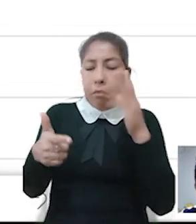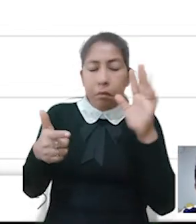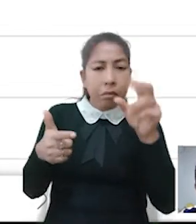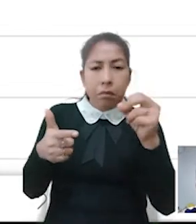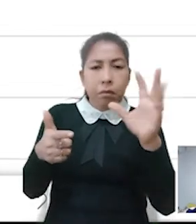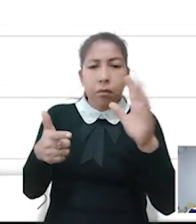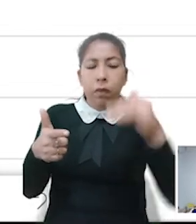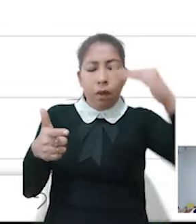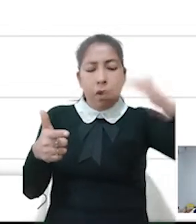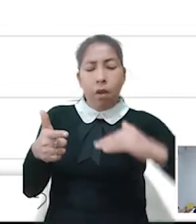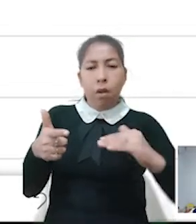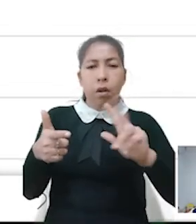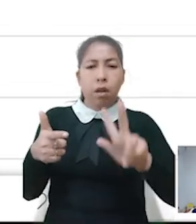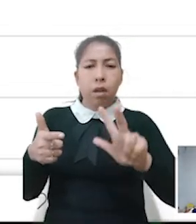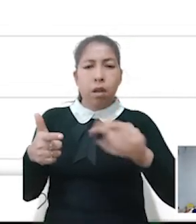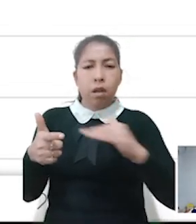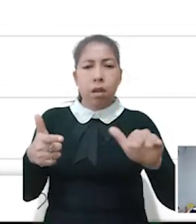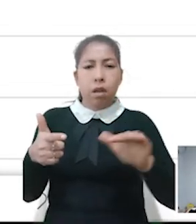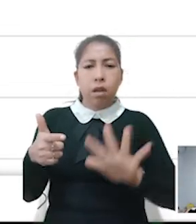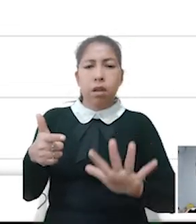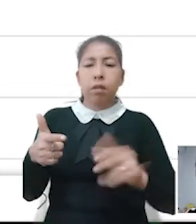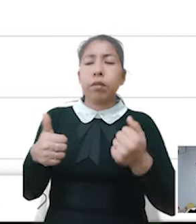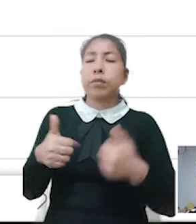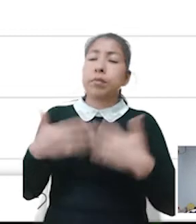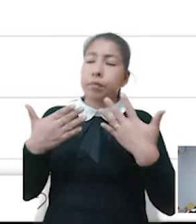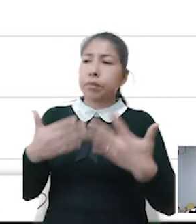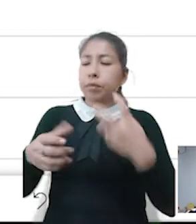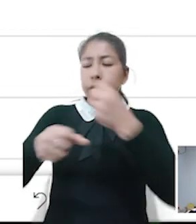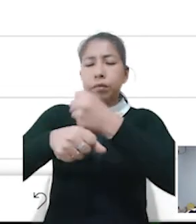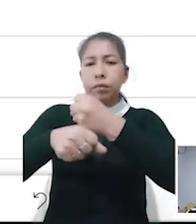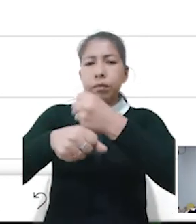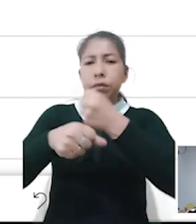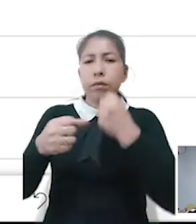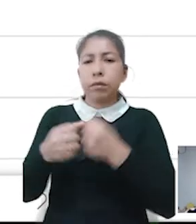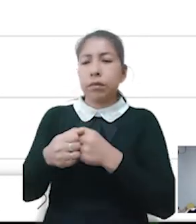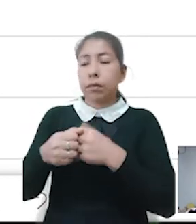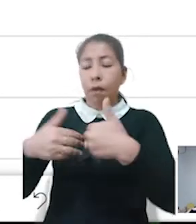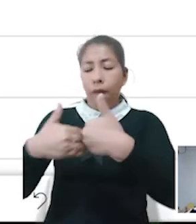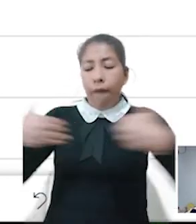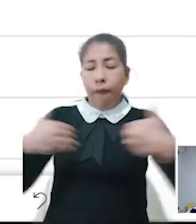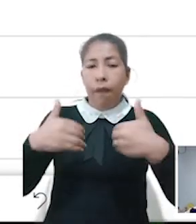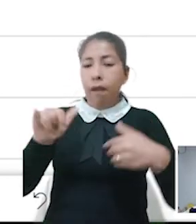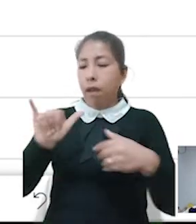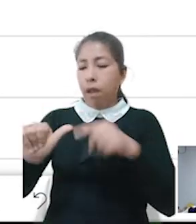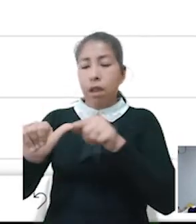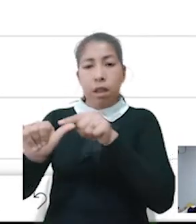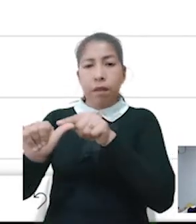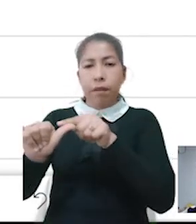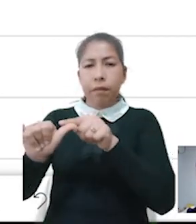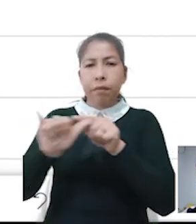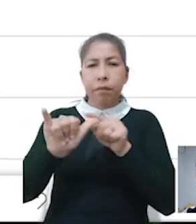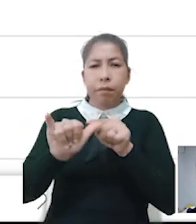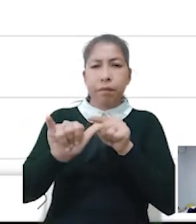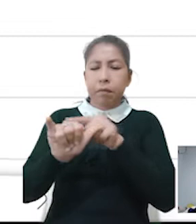son 3/5. De esta forma vamos a despejar Y, que también se encuentra en el numerador,